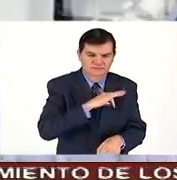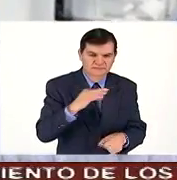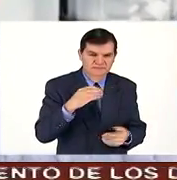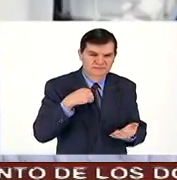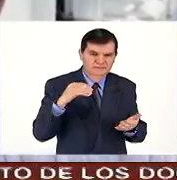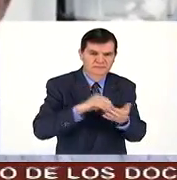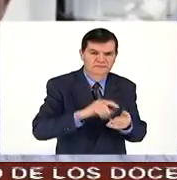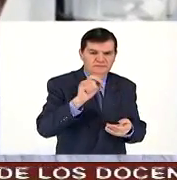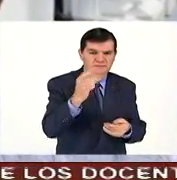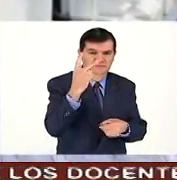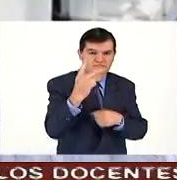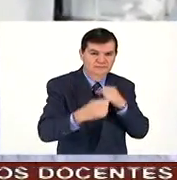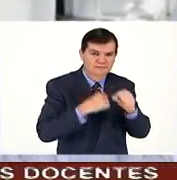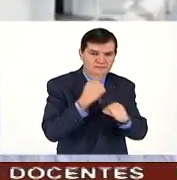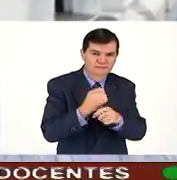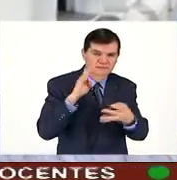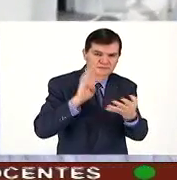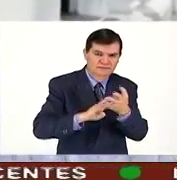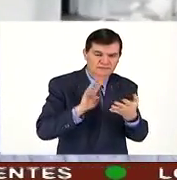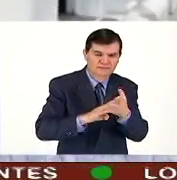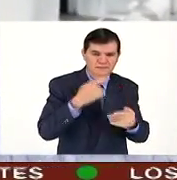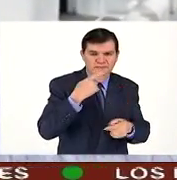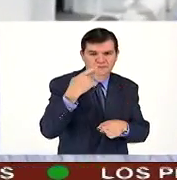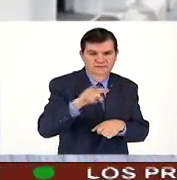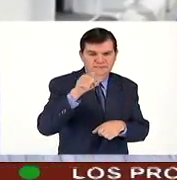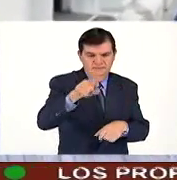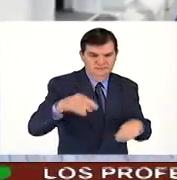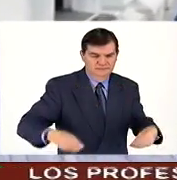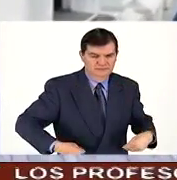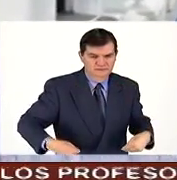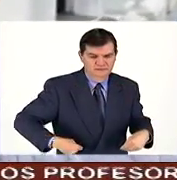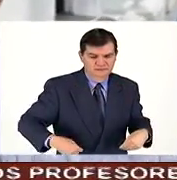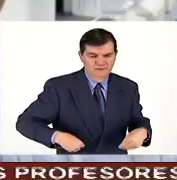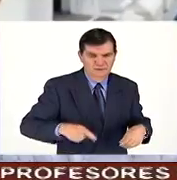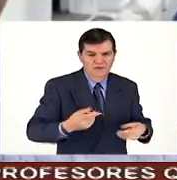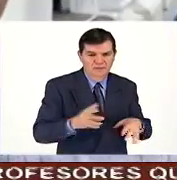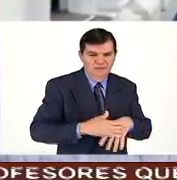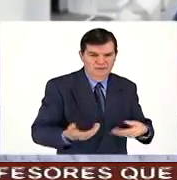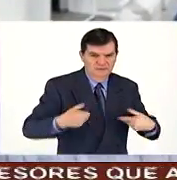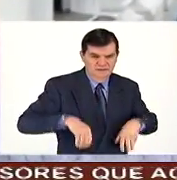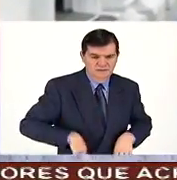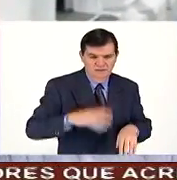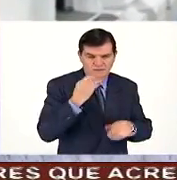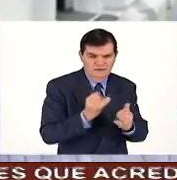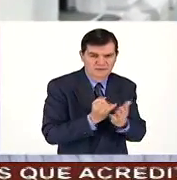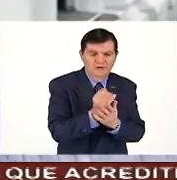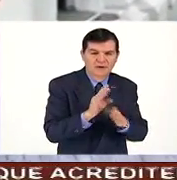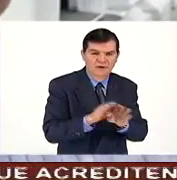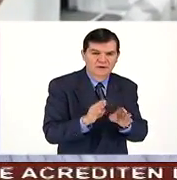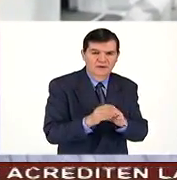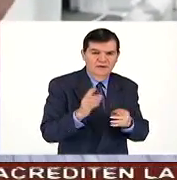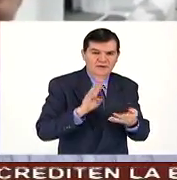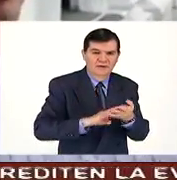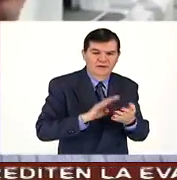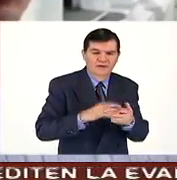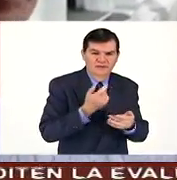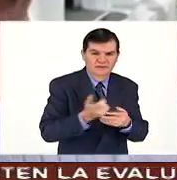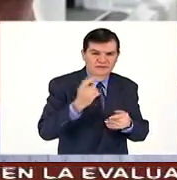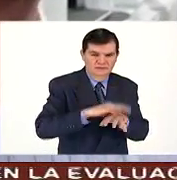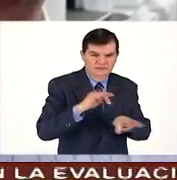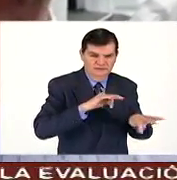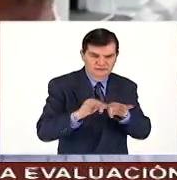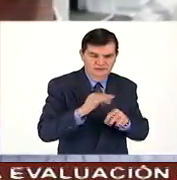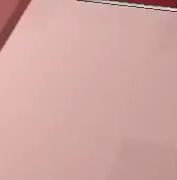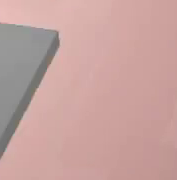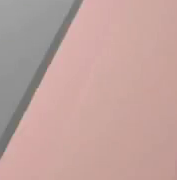de 22 años de cárcel si es declarado culpable. Además, no tendría derecho a fianza y sería inhabilitado para ocupar cargos